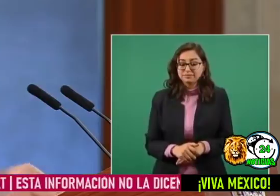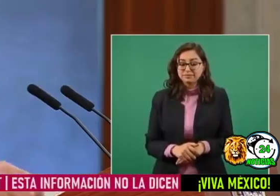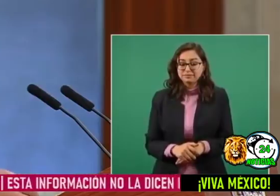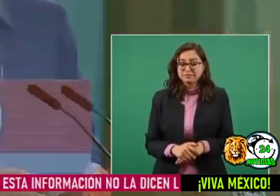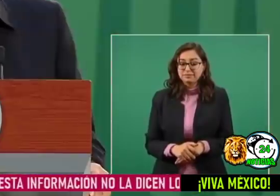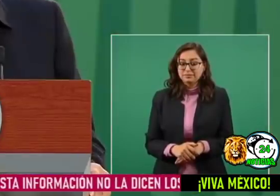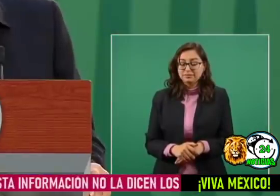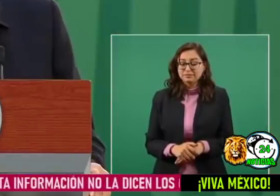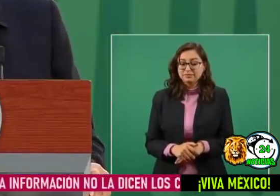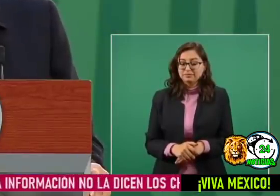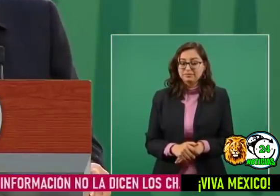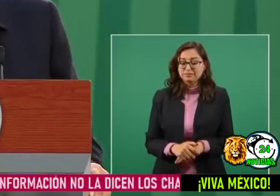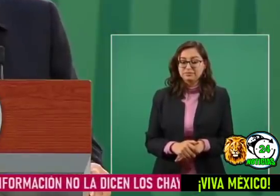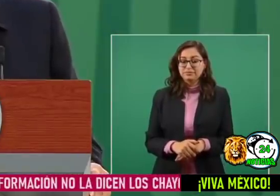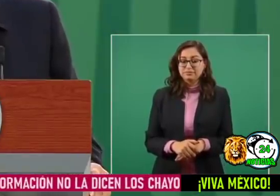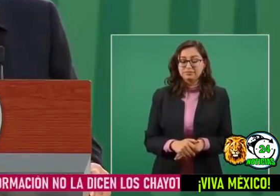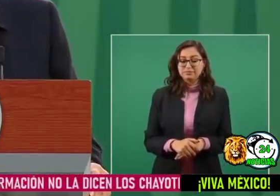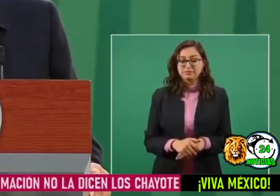Y cuidar